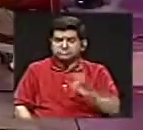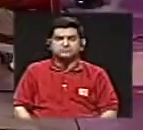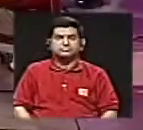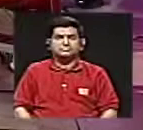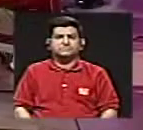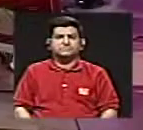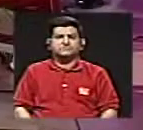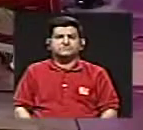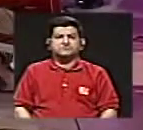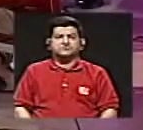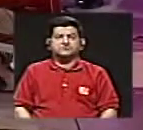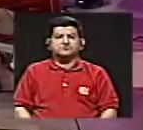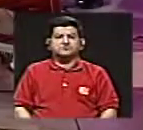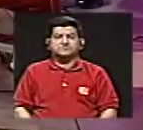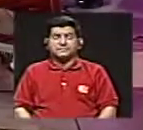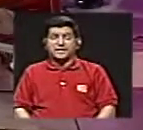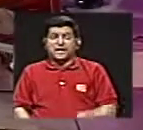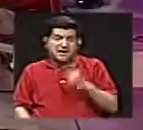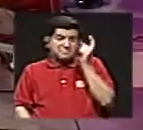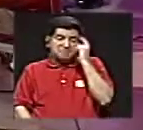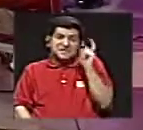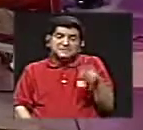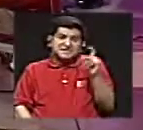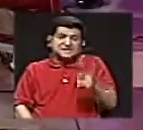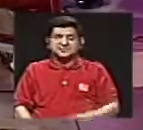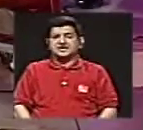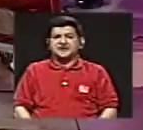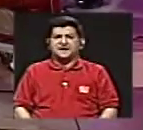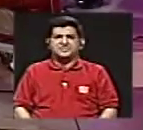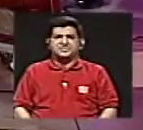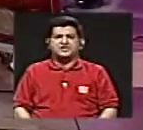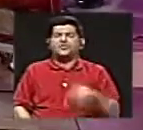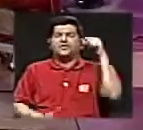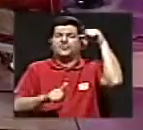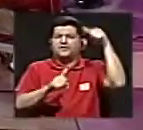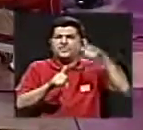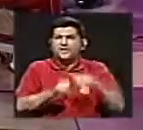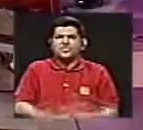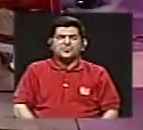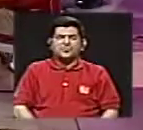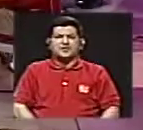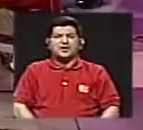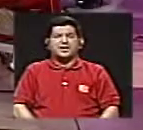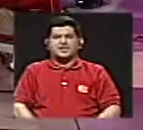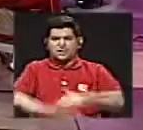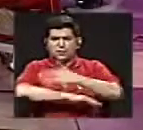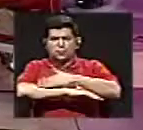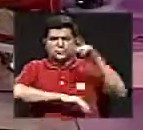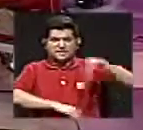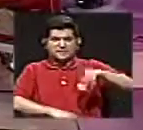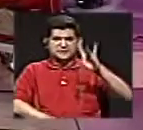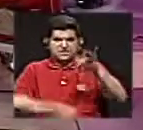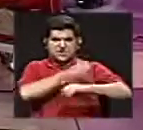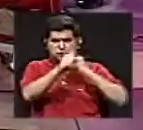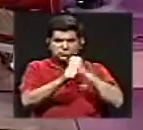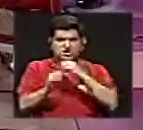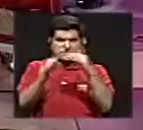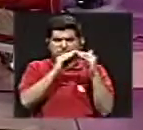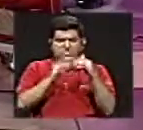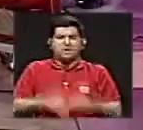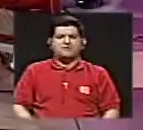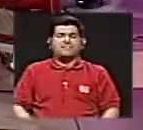ya nos da no que sabemos. Pensar, no sabemos, nos da que pensar, ¿verdad? Da que pensar, hay que acordarse que el Pacífico en los 80, que todo un pueblo que fue